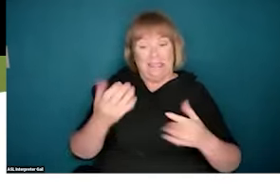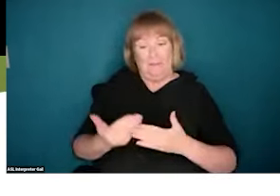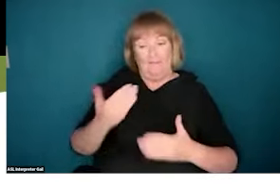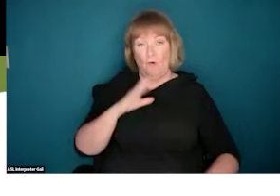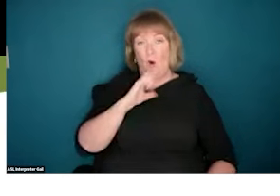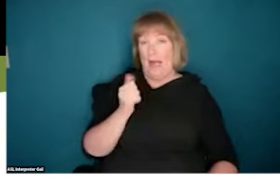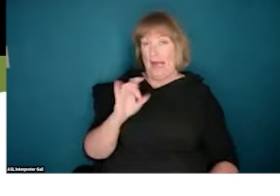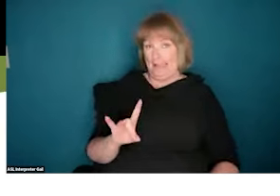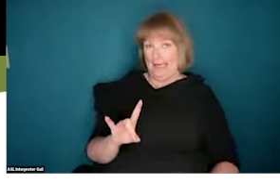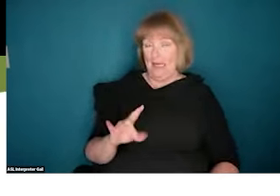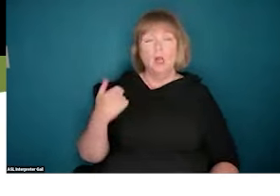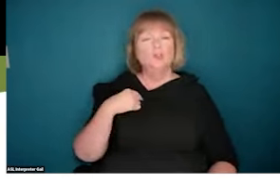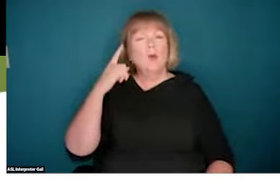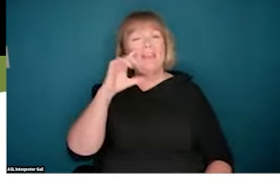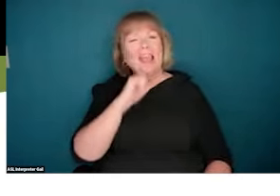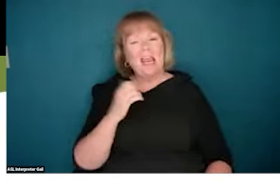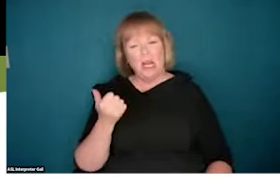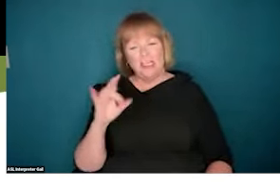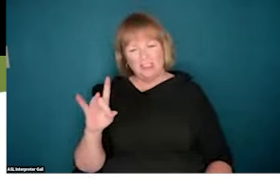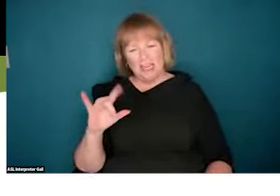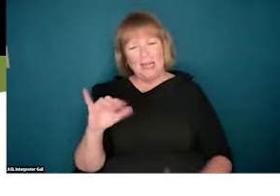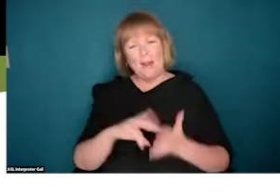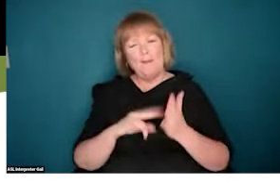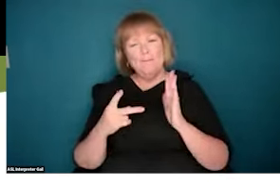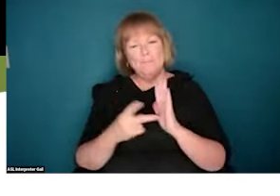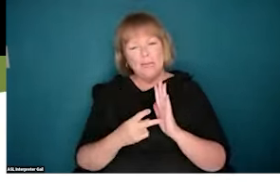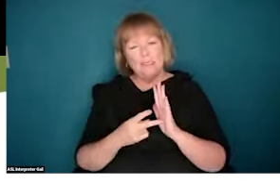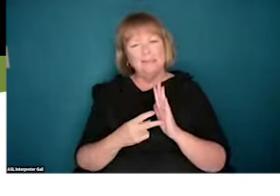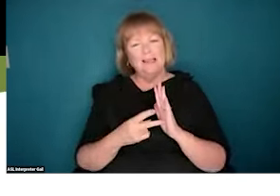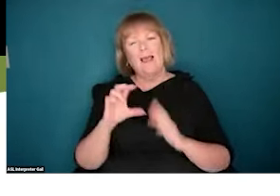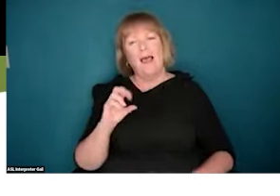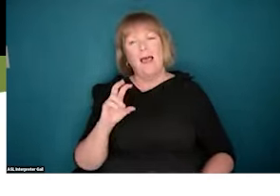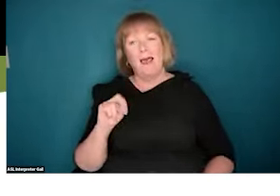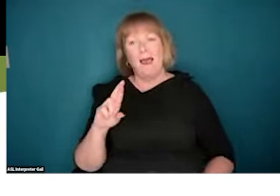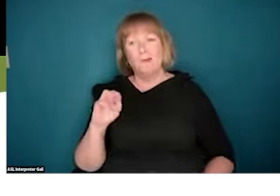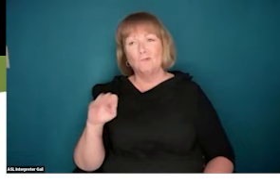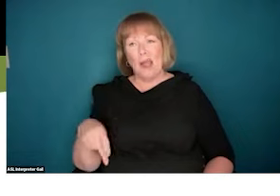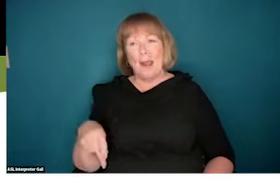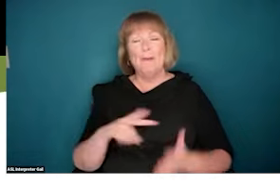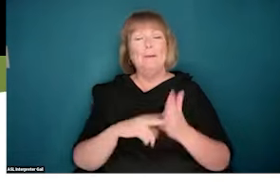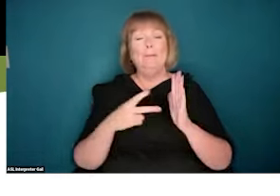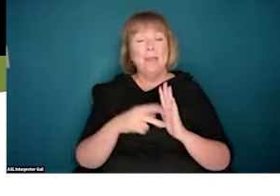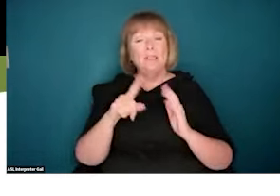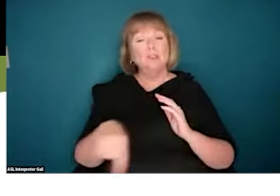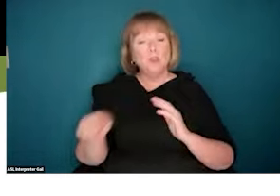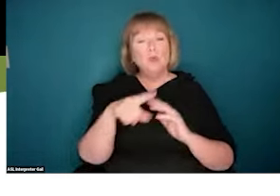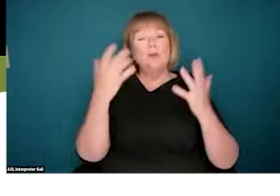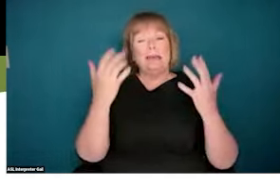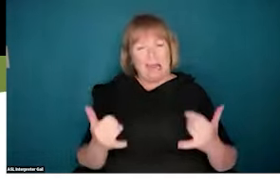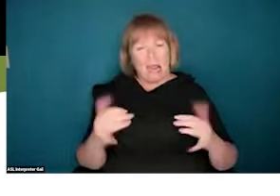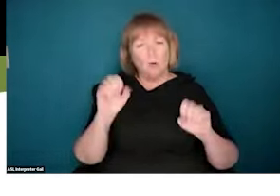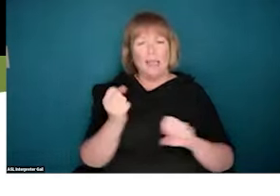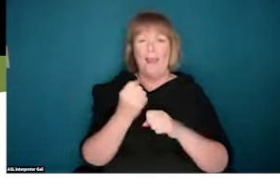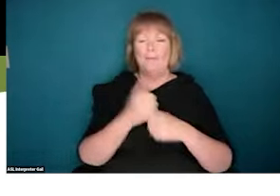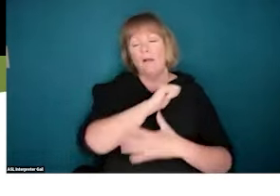tomamos decisiones desde que estamos pequeñitos, todo el tiempo hasta que estamos ancianos. En ese momento lo que pasa es que esos